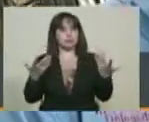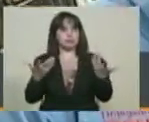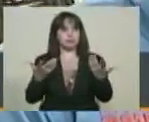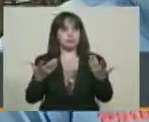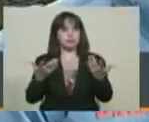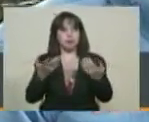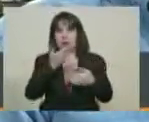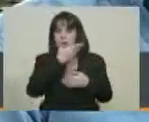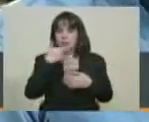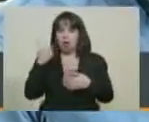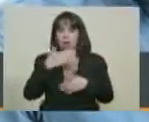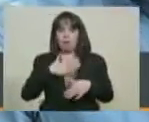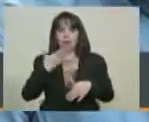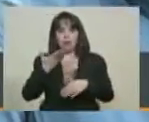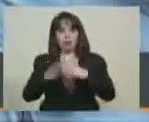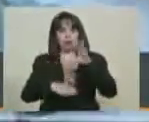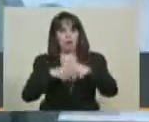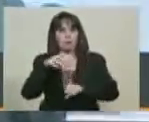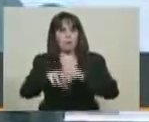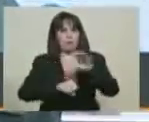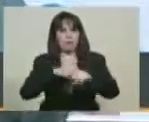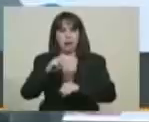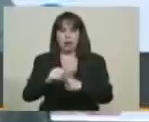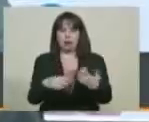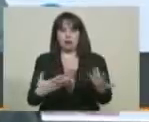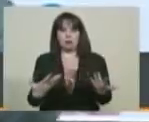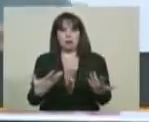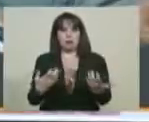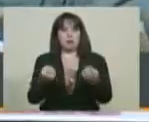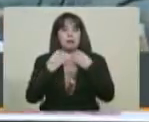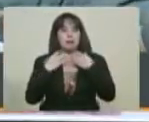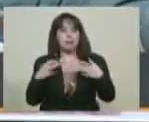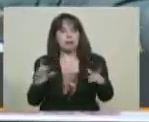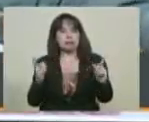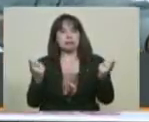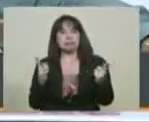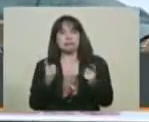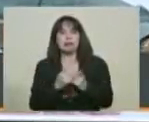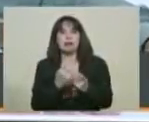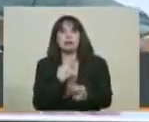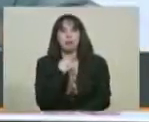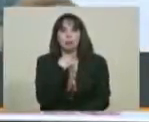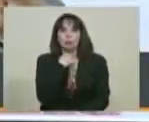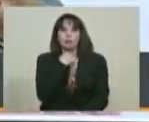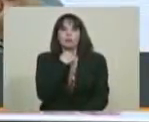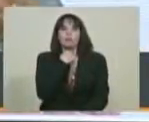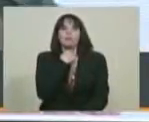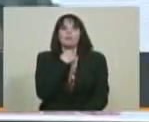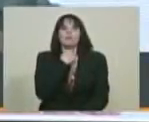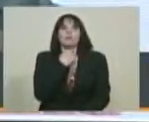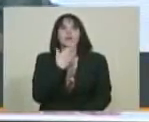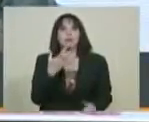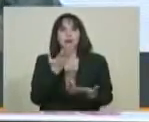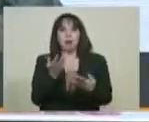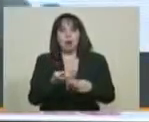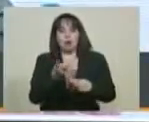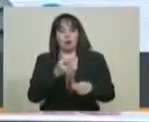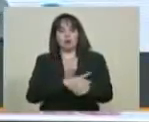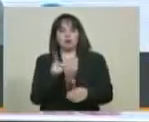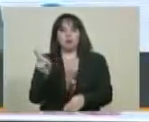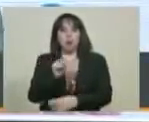de su capacidad de compra que han perdido con la guerra económica, sobre todo de los últimos